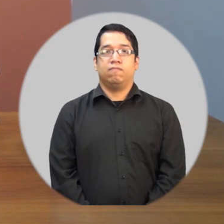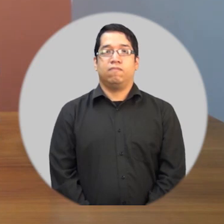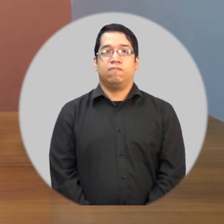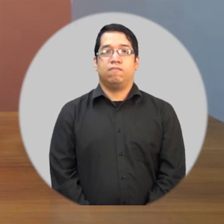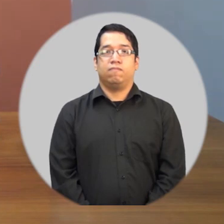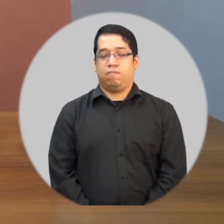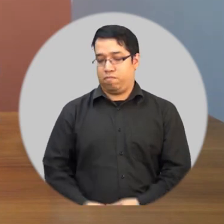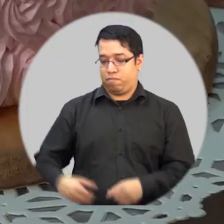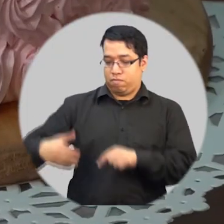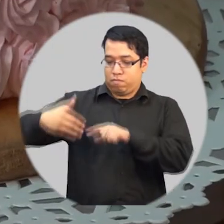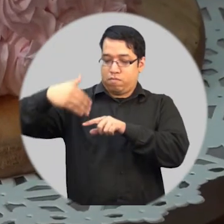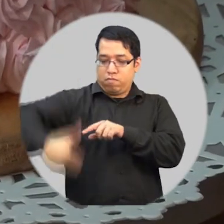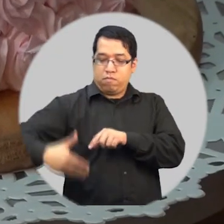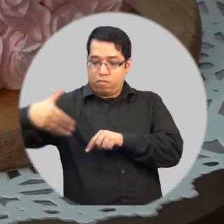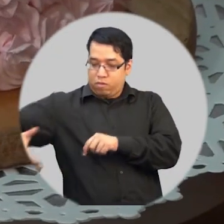Es adentro,